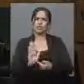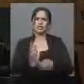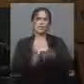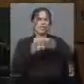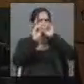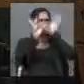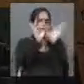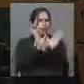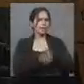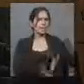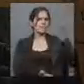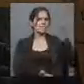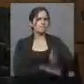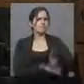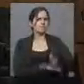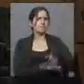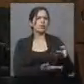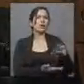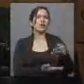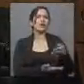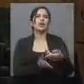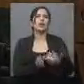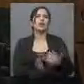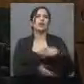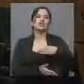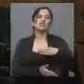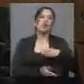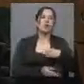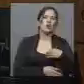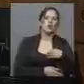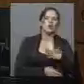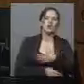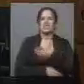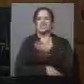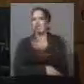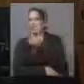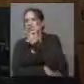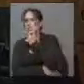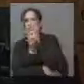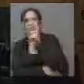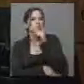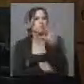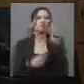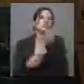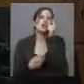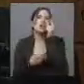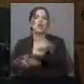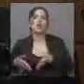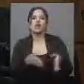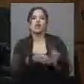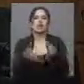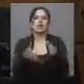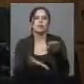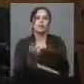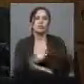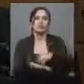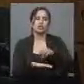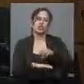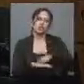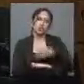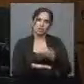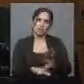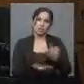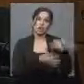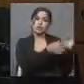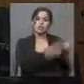que hoy día se siente desconcertada... ...muchas veces respecto al rumbo en que va el sector. Por tal motivo, y apoyando la idea de aprobar este